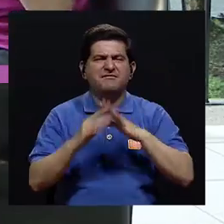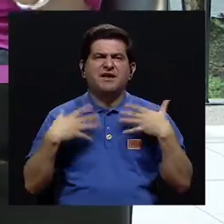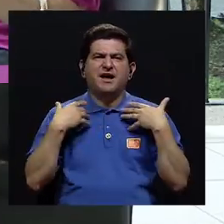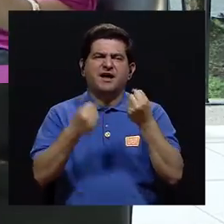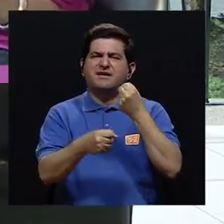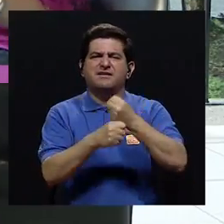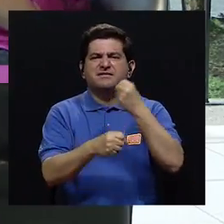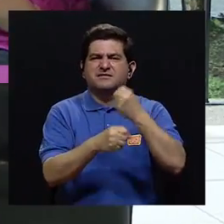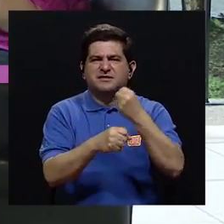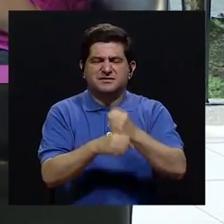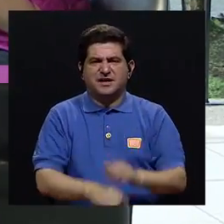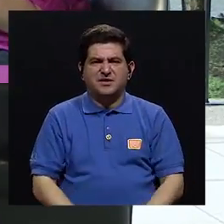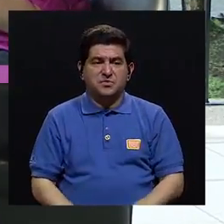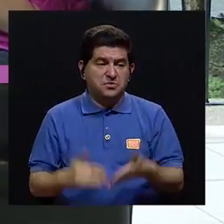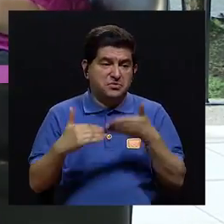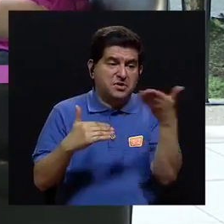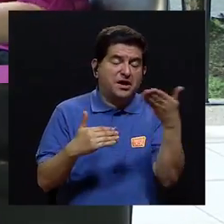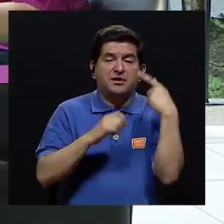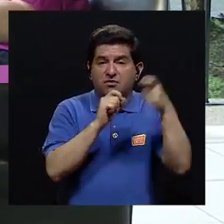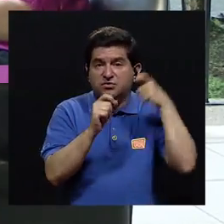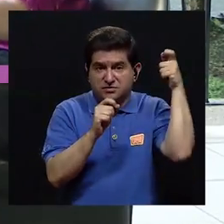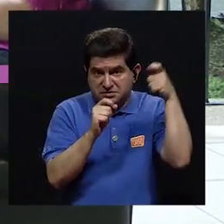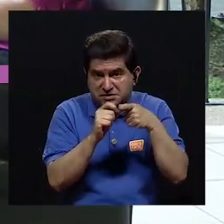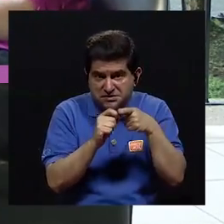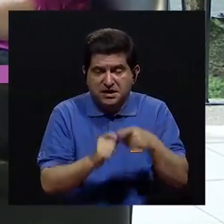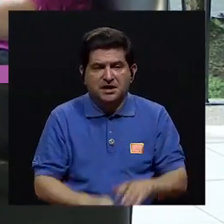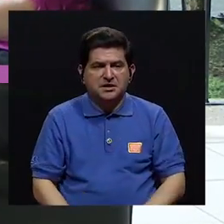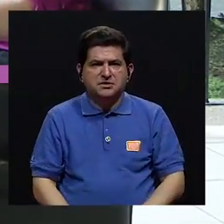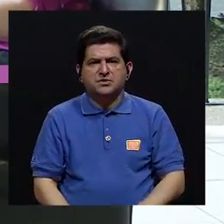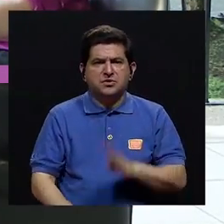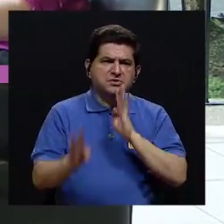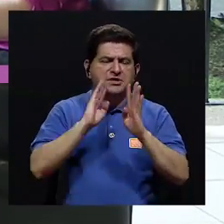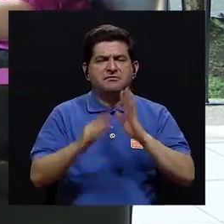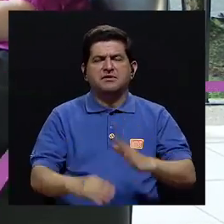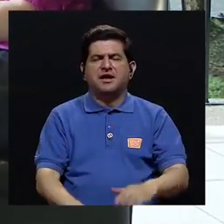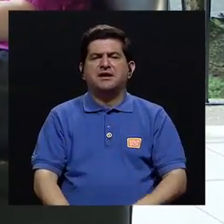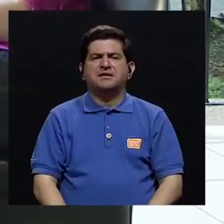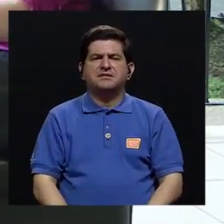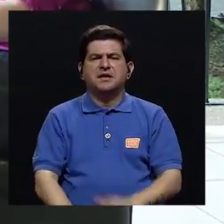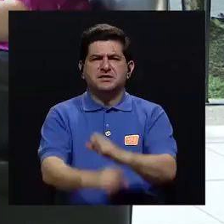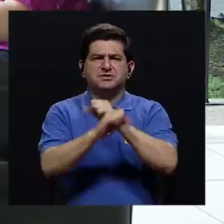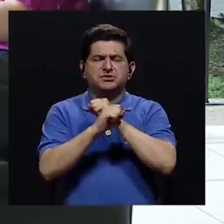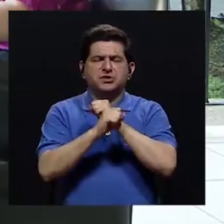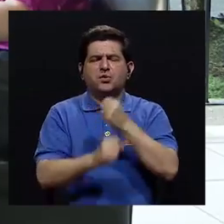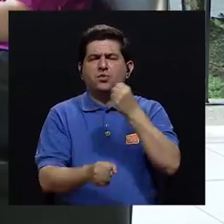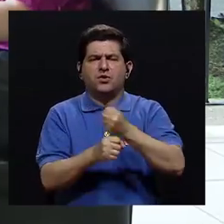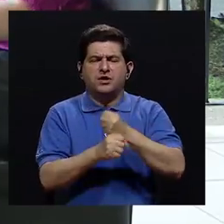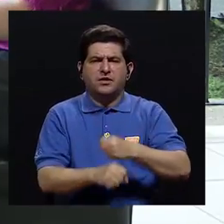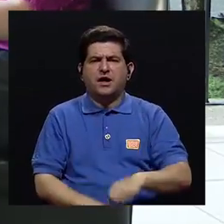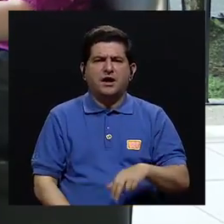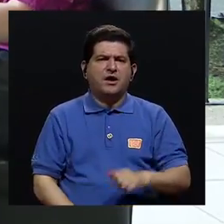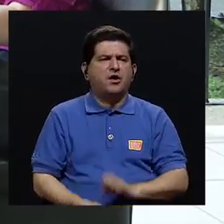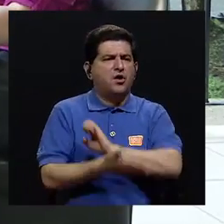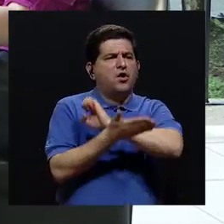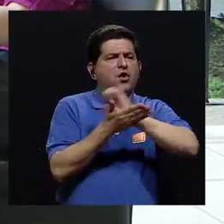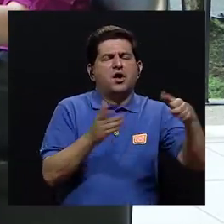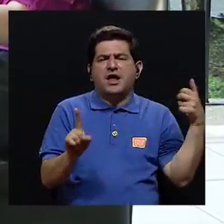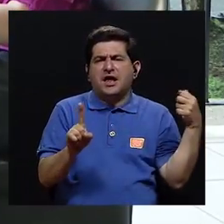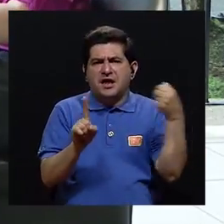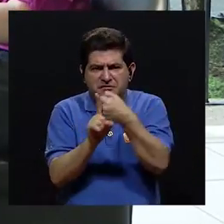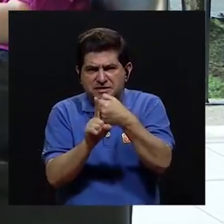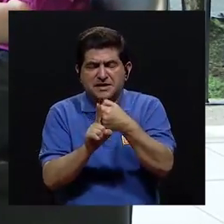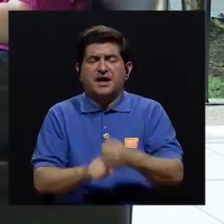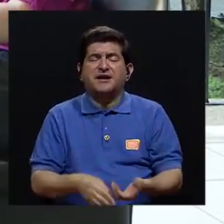salud ocupacional y lo asociamos a algunos elementos específicos. Algunos hablan de seguridad ocupacional o no tener accidentes y va un poquito por